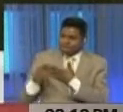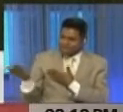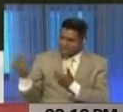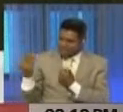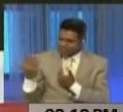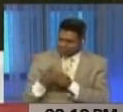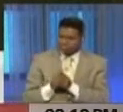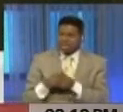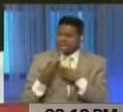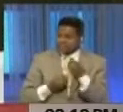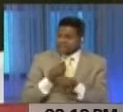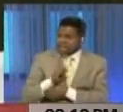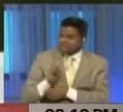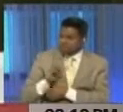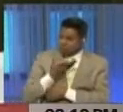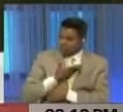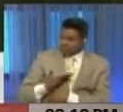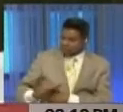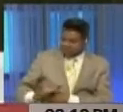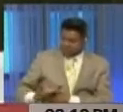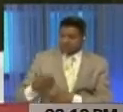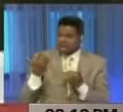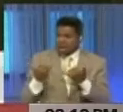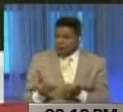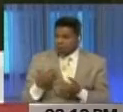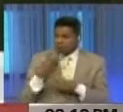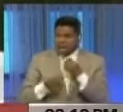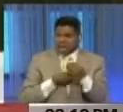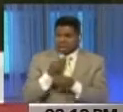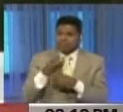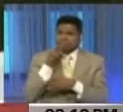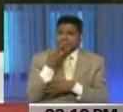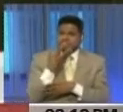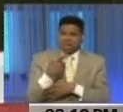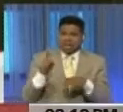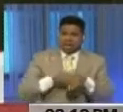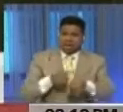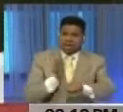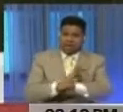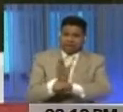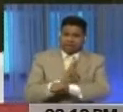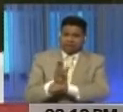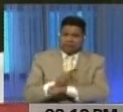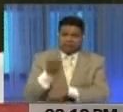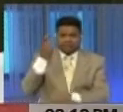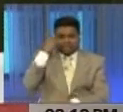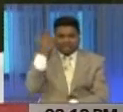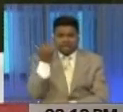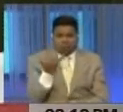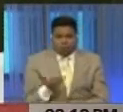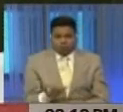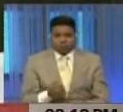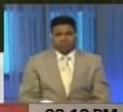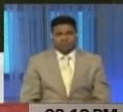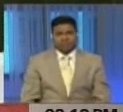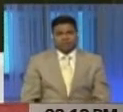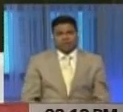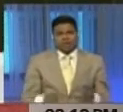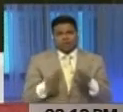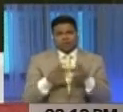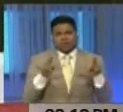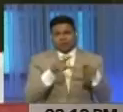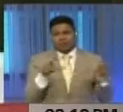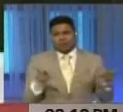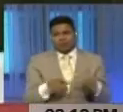y restauración va a atacar directamente para sanear y remediar tempranamente, desde el día de hoy, todas estas áreas que